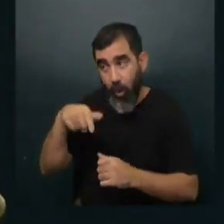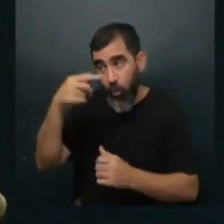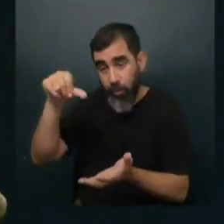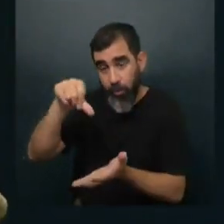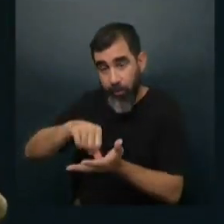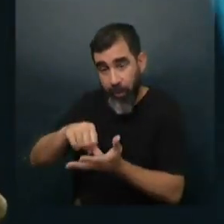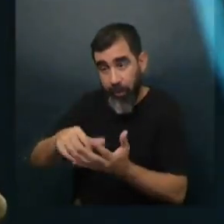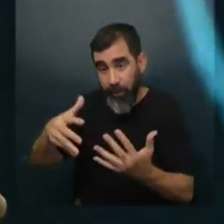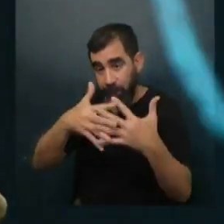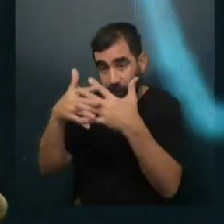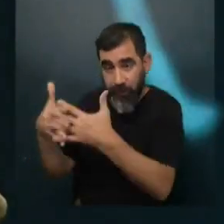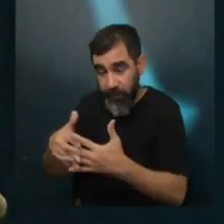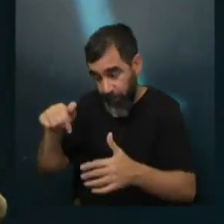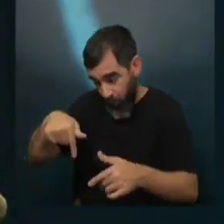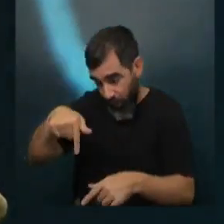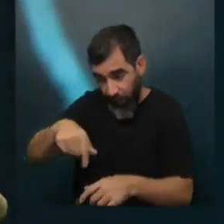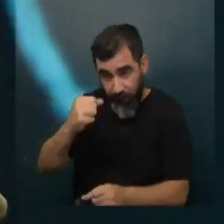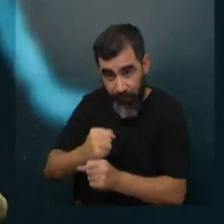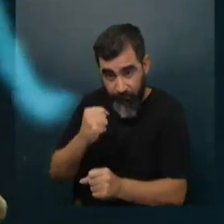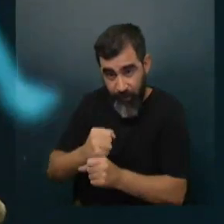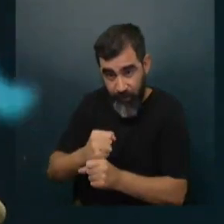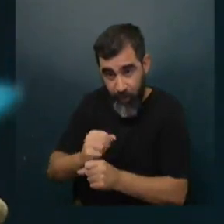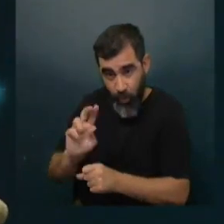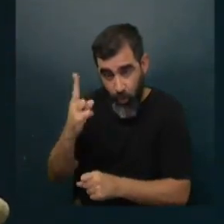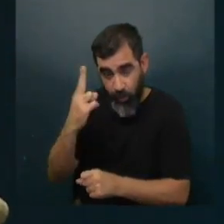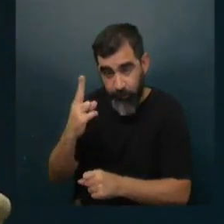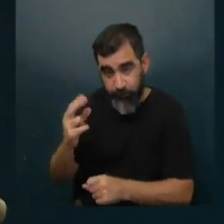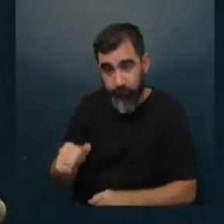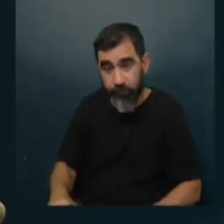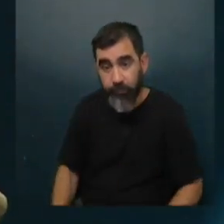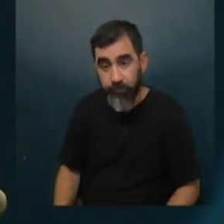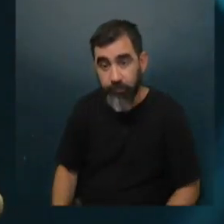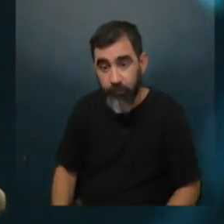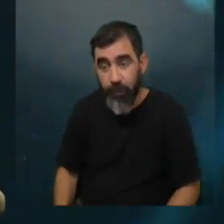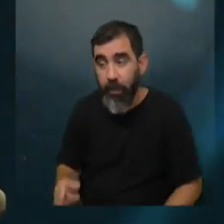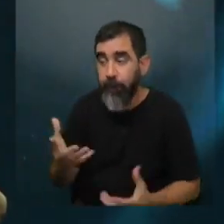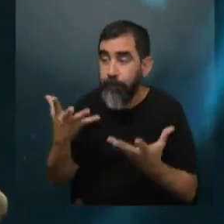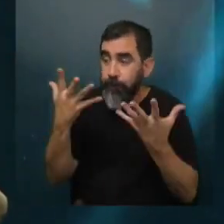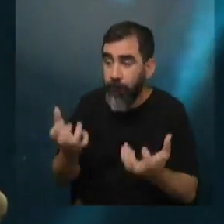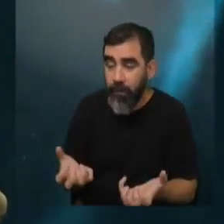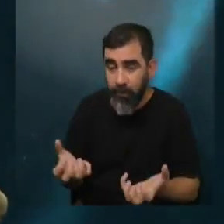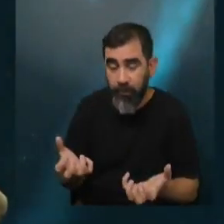Estados Unidos, y bueno, él realmente quería hacer